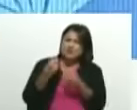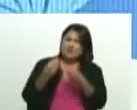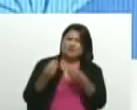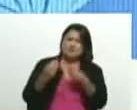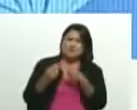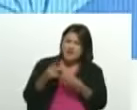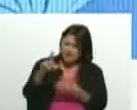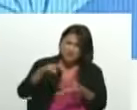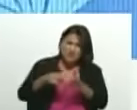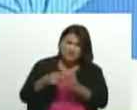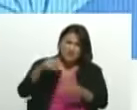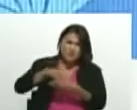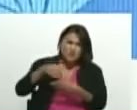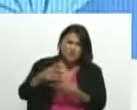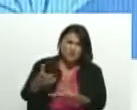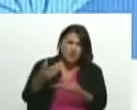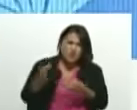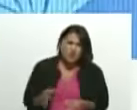eso una elección?